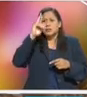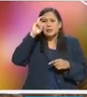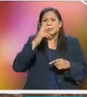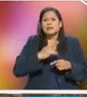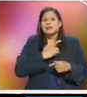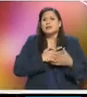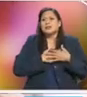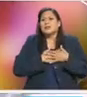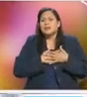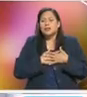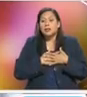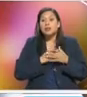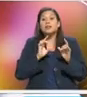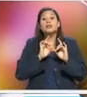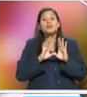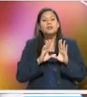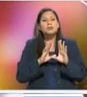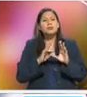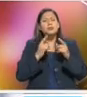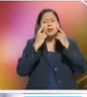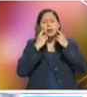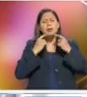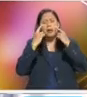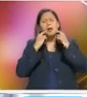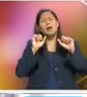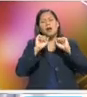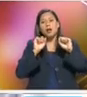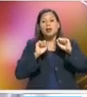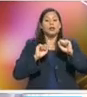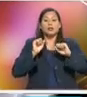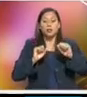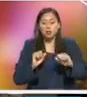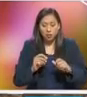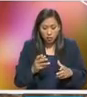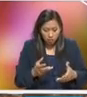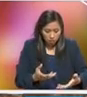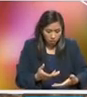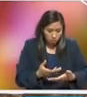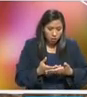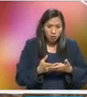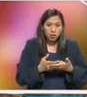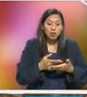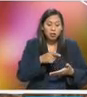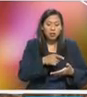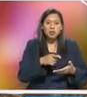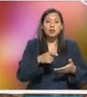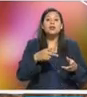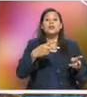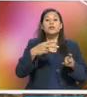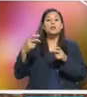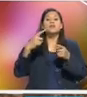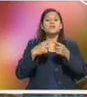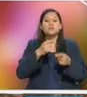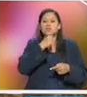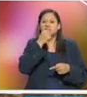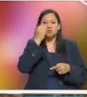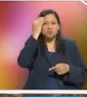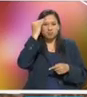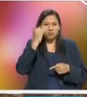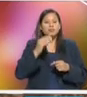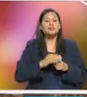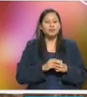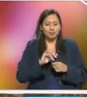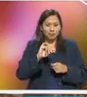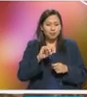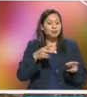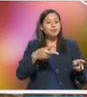de repente oyeron los llantos de un bebé, corrieron hacia él y estaba siendo secuestrado por un viejo horrible.